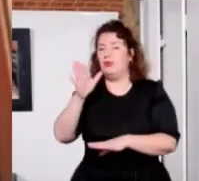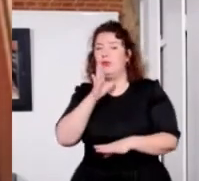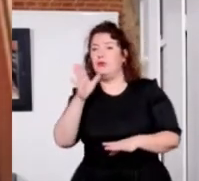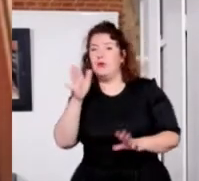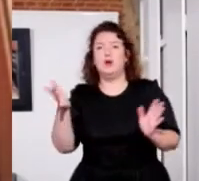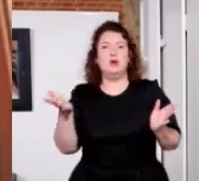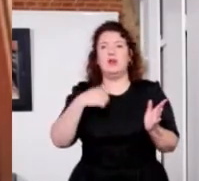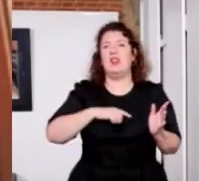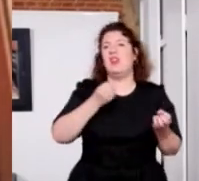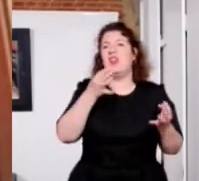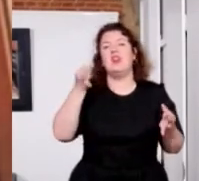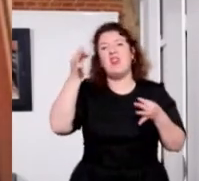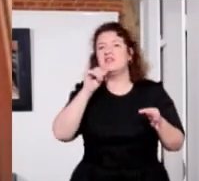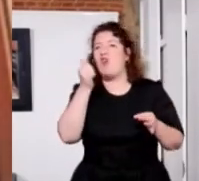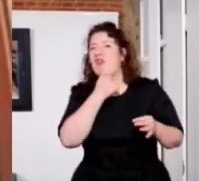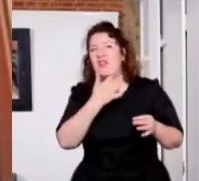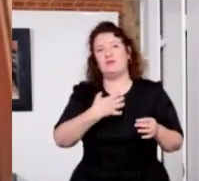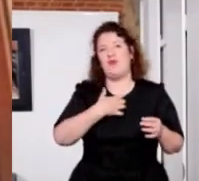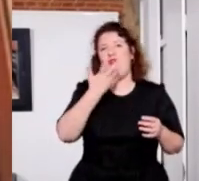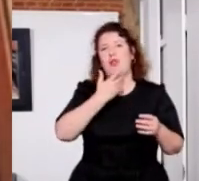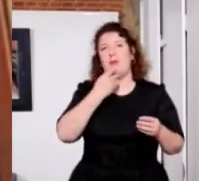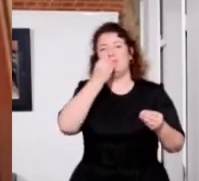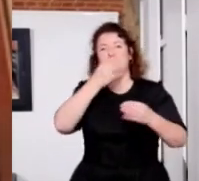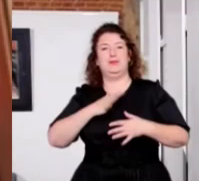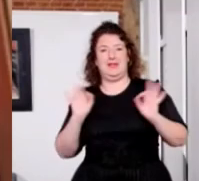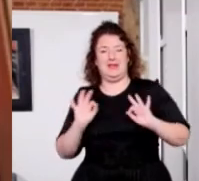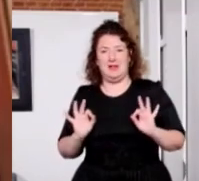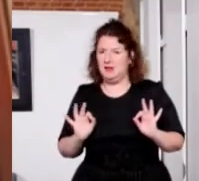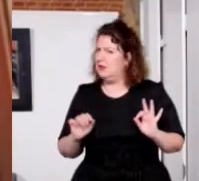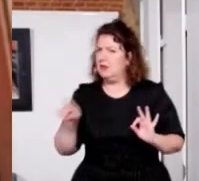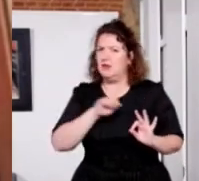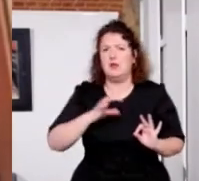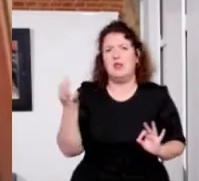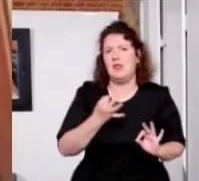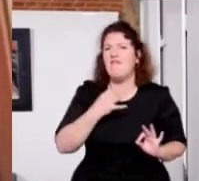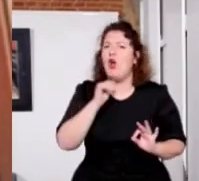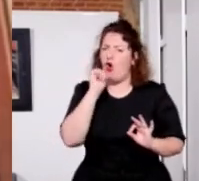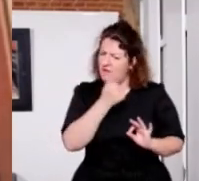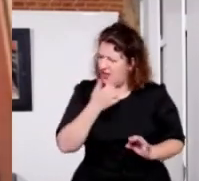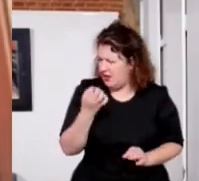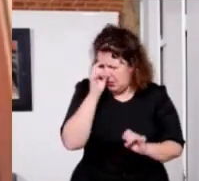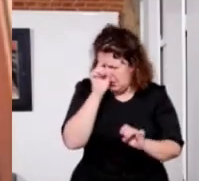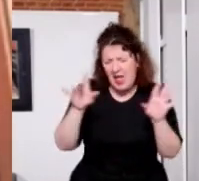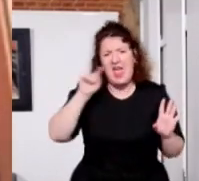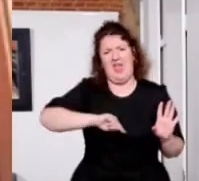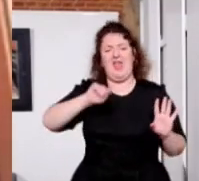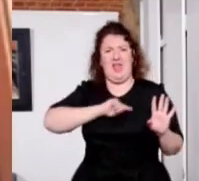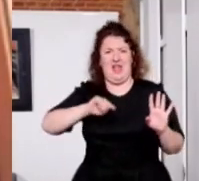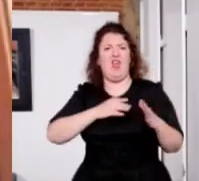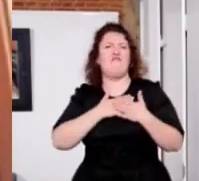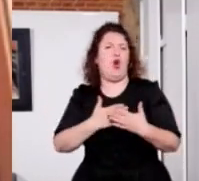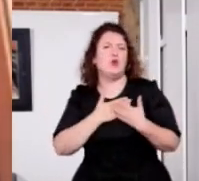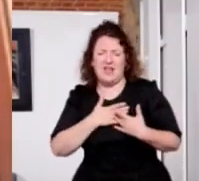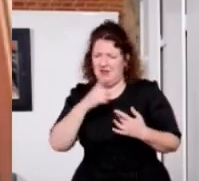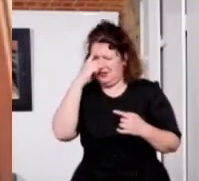de los datos no nos transferimos conocimientos. Todos tenemos el deber de confidencialidad, todos tenemos la ética del voluntariado y por